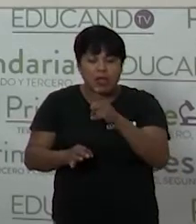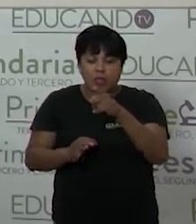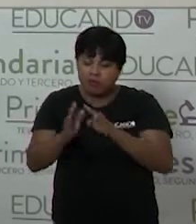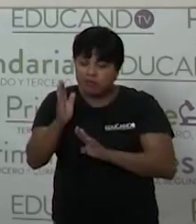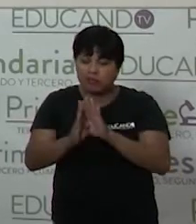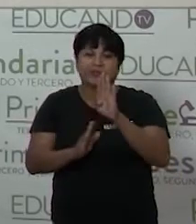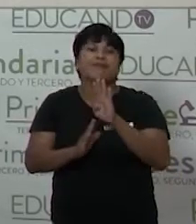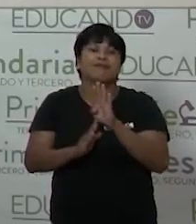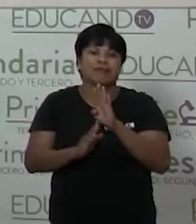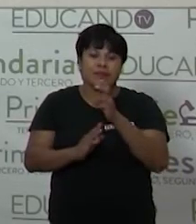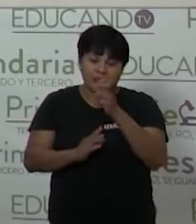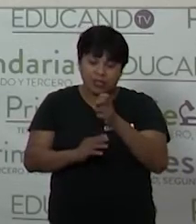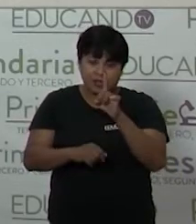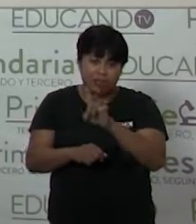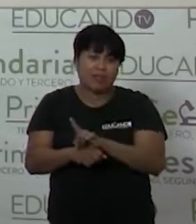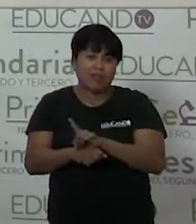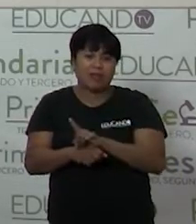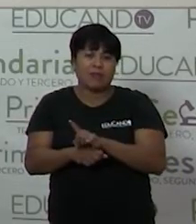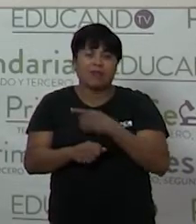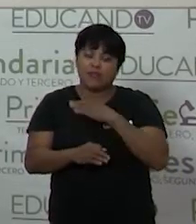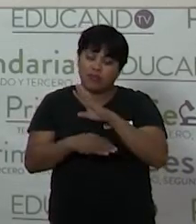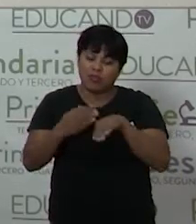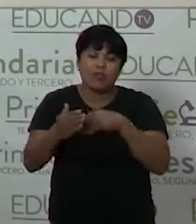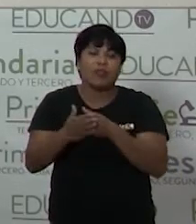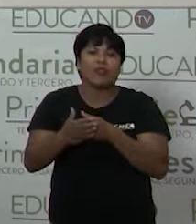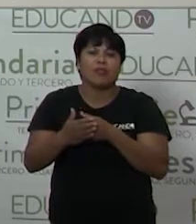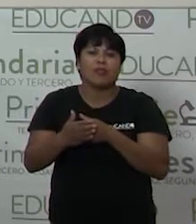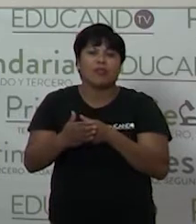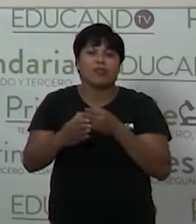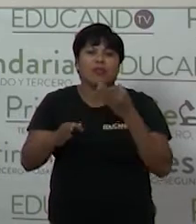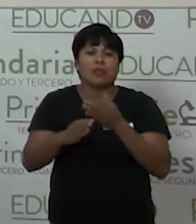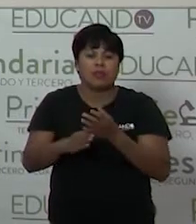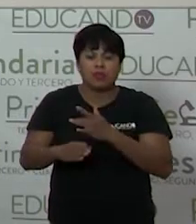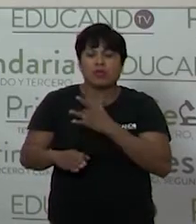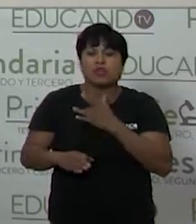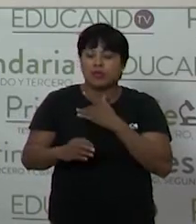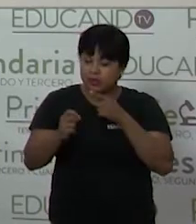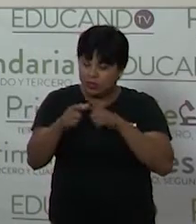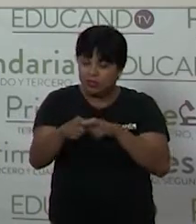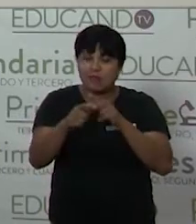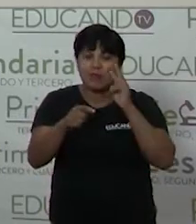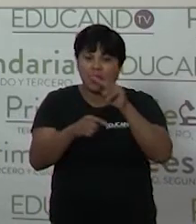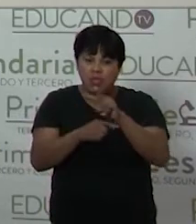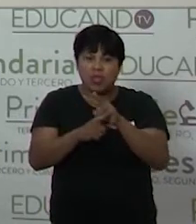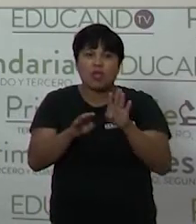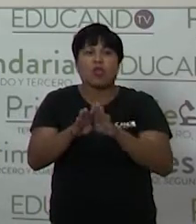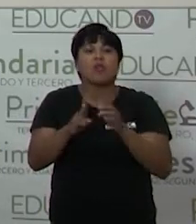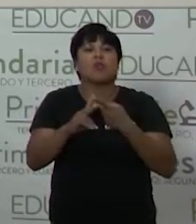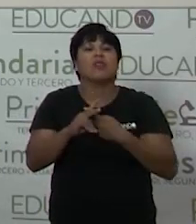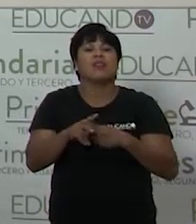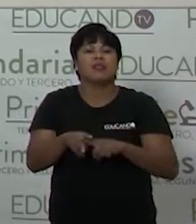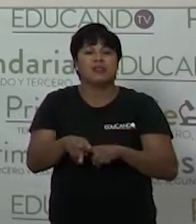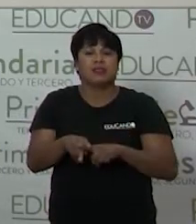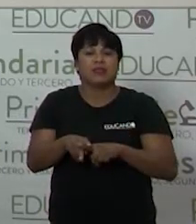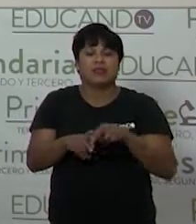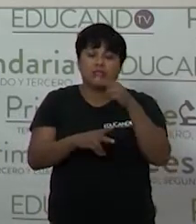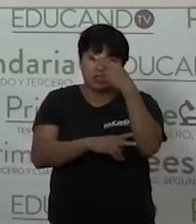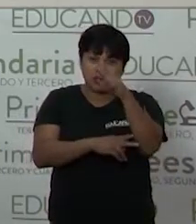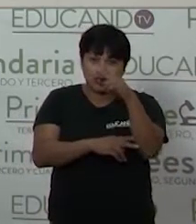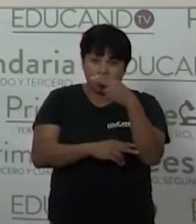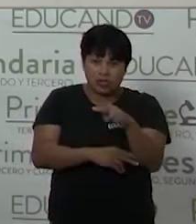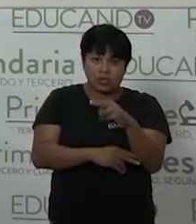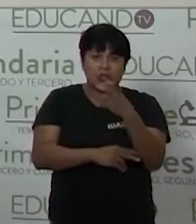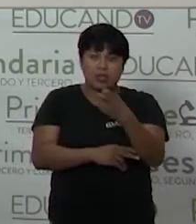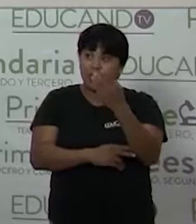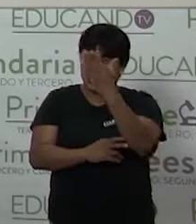pues bueno por este día fue todo hoy estuvimos viendo cómo inicia los nombres